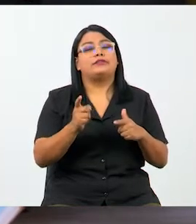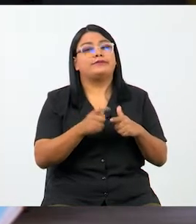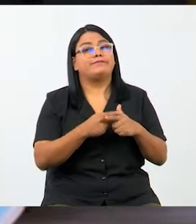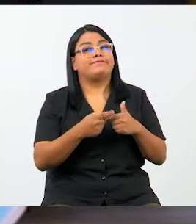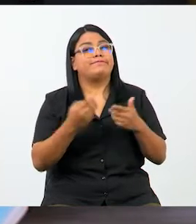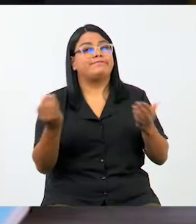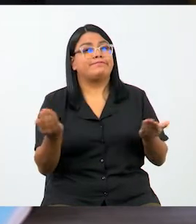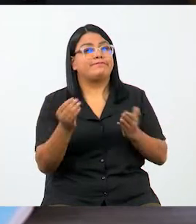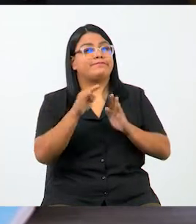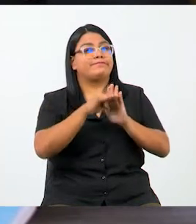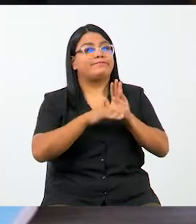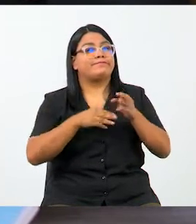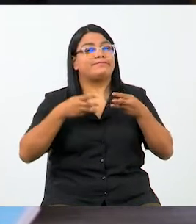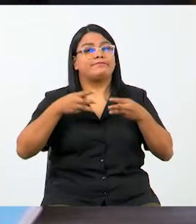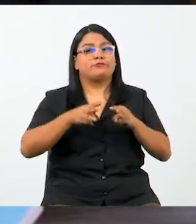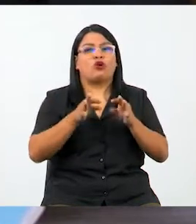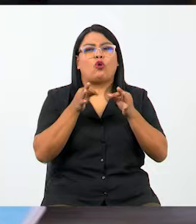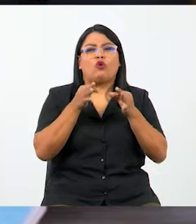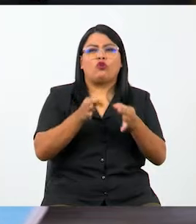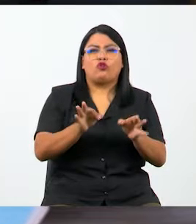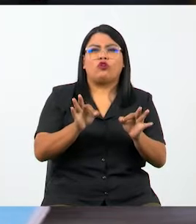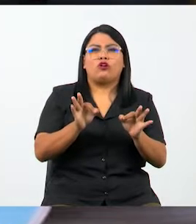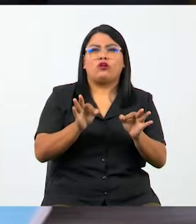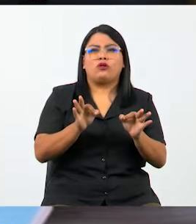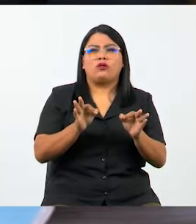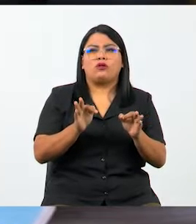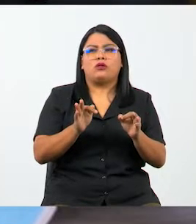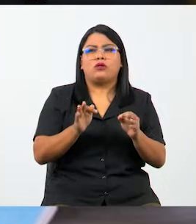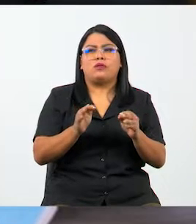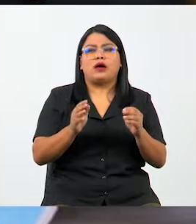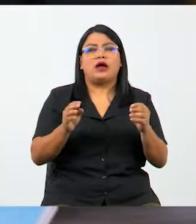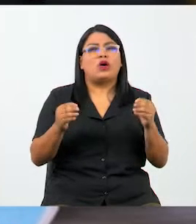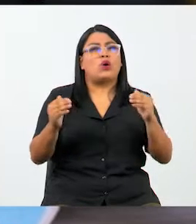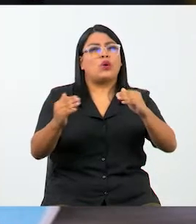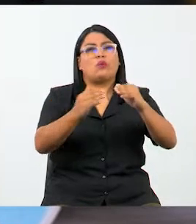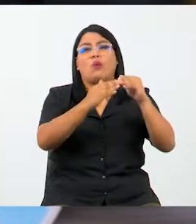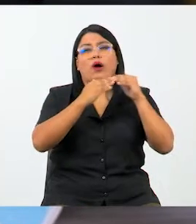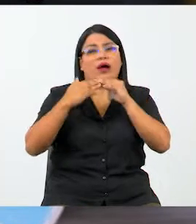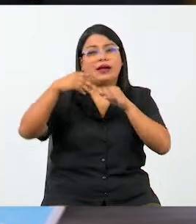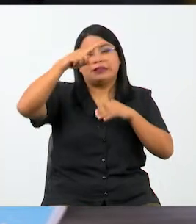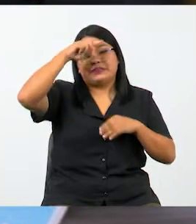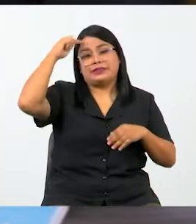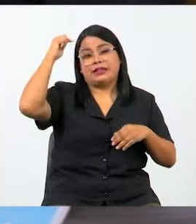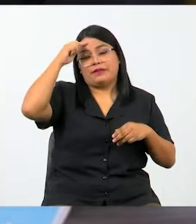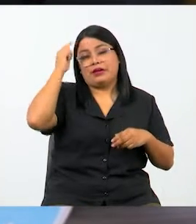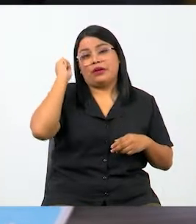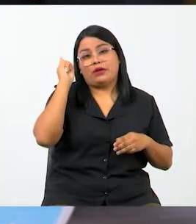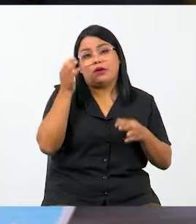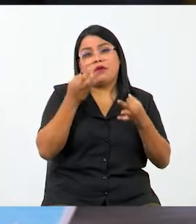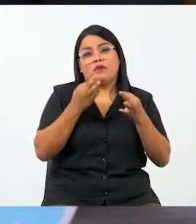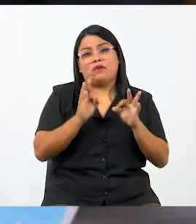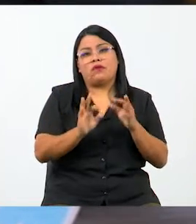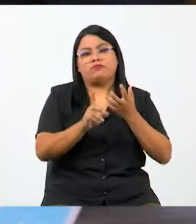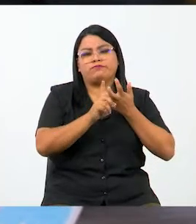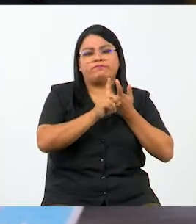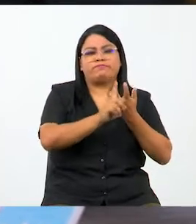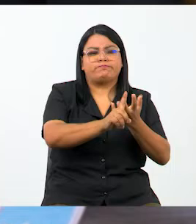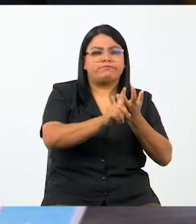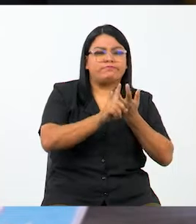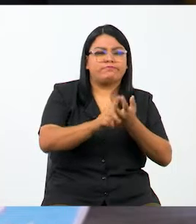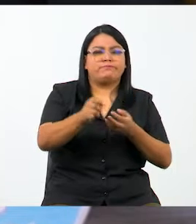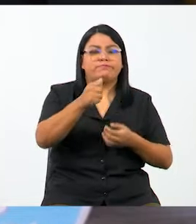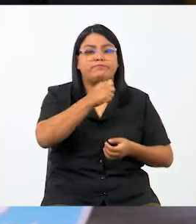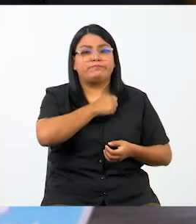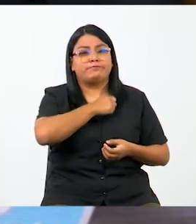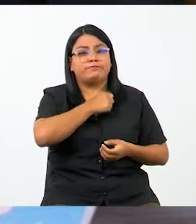forma de estandarizar el trabajo docente y también como una forma de guiar tanto las tareas, las actividades y